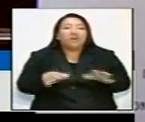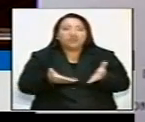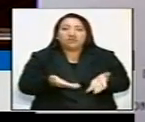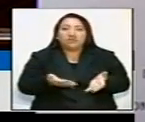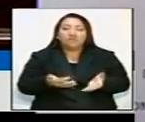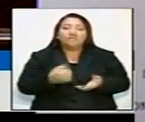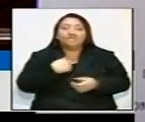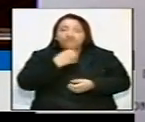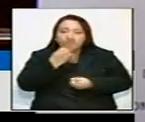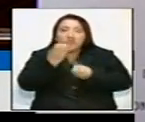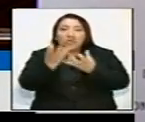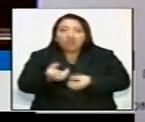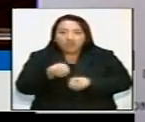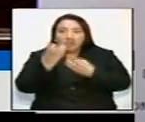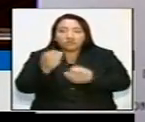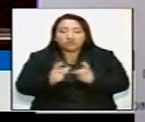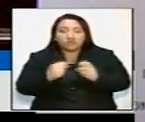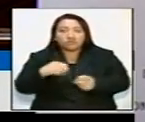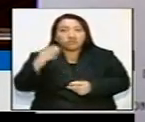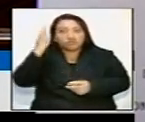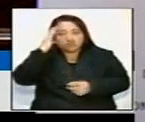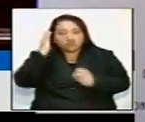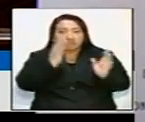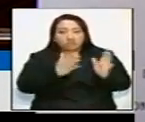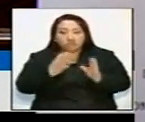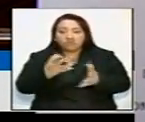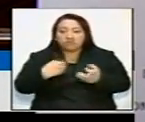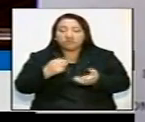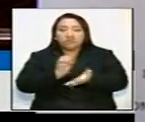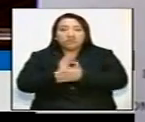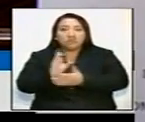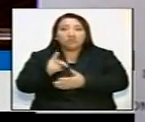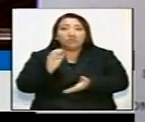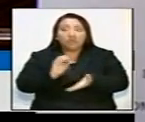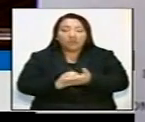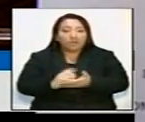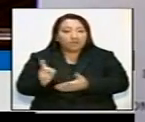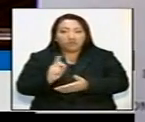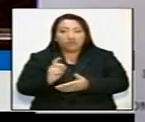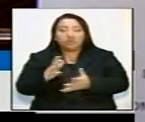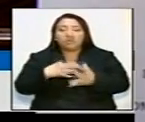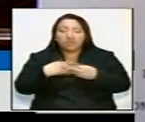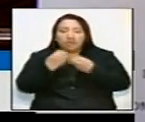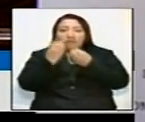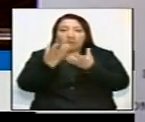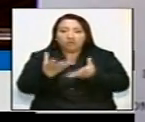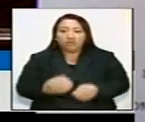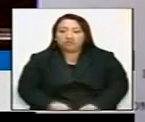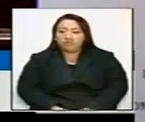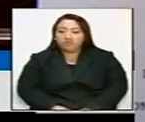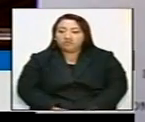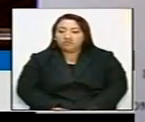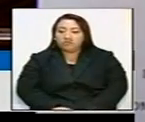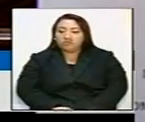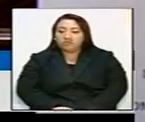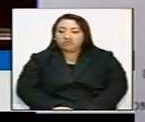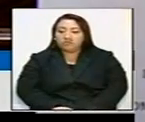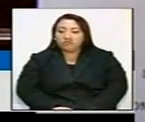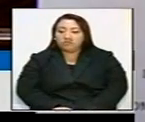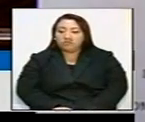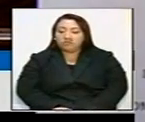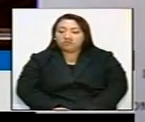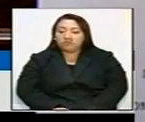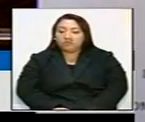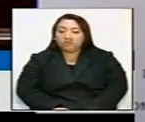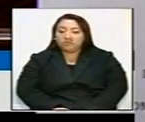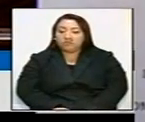es lo que nosotros queremos, en todo caso, evitar que suceda con este plan. La próxima semana va a